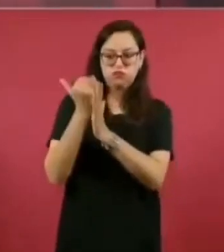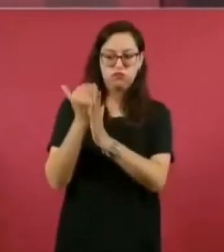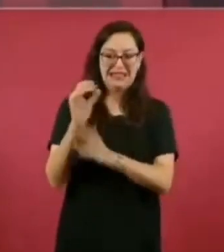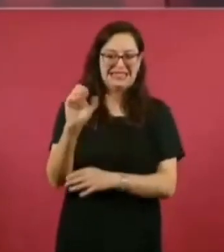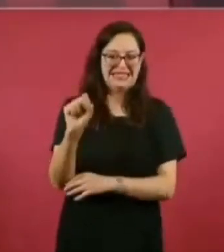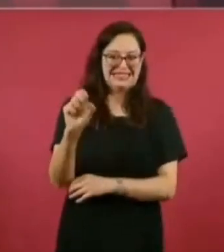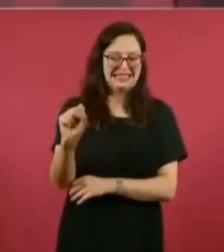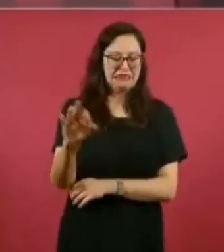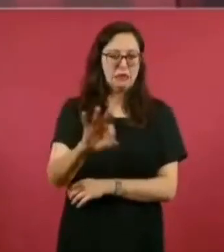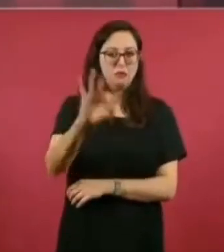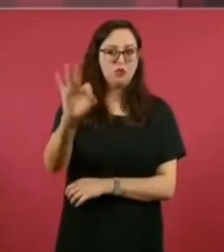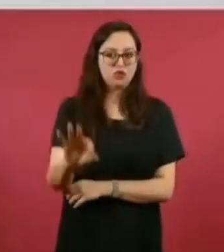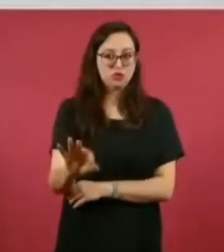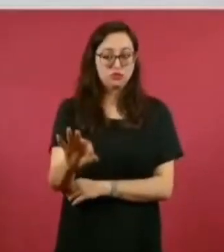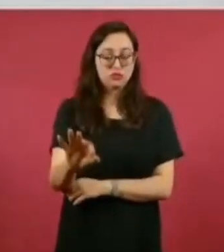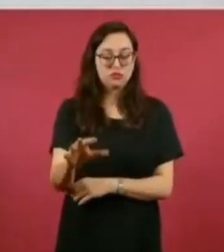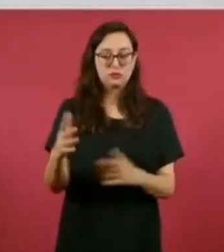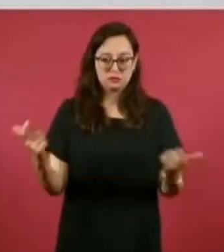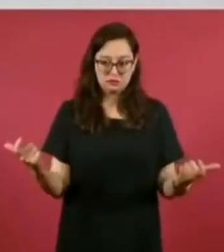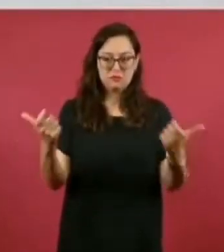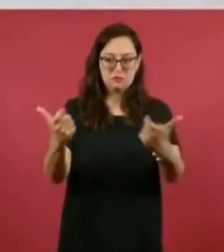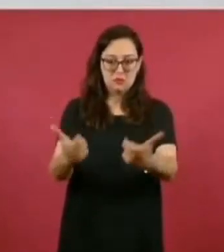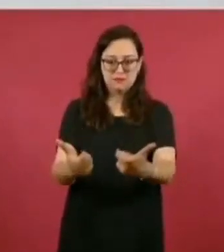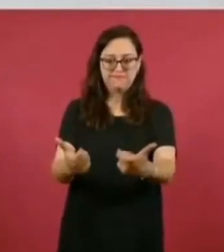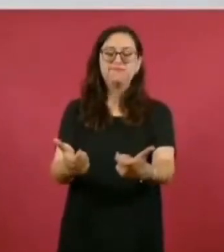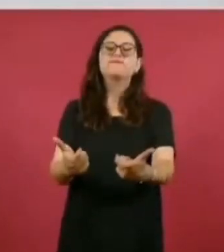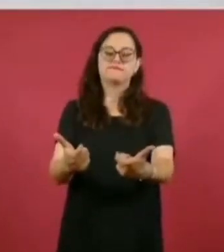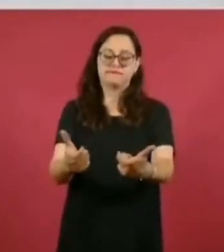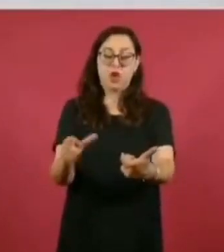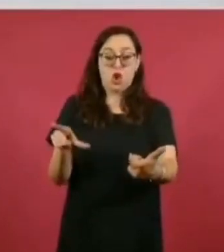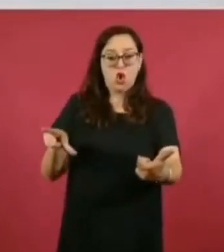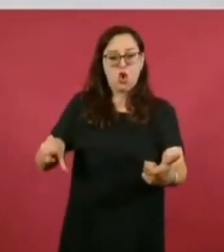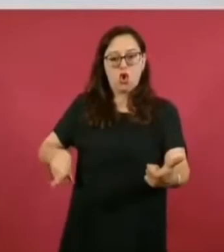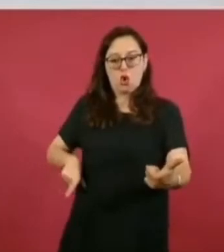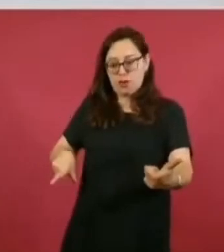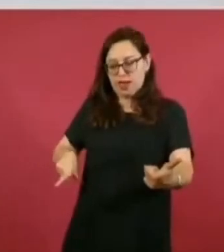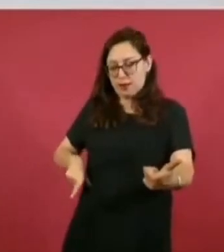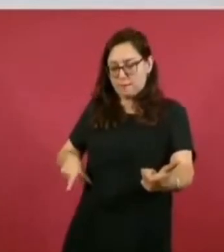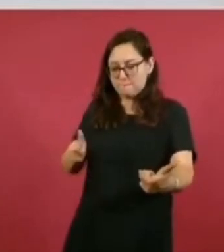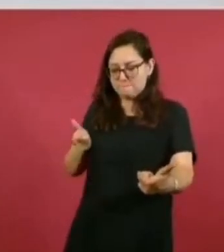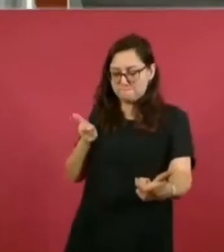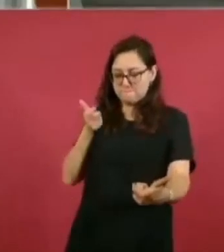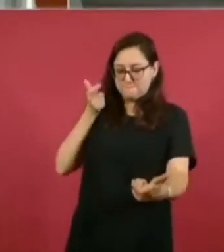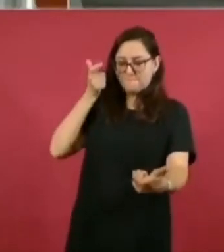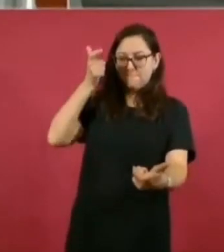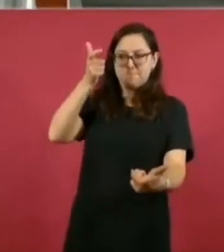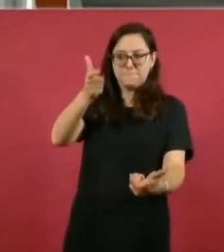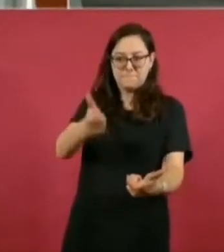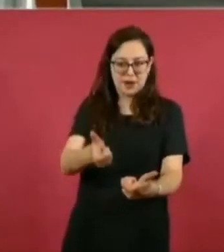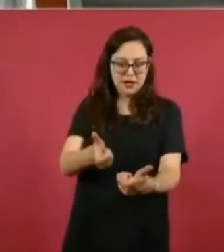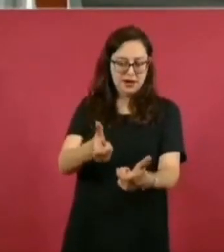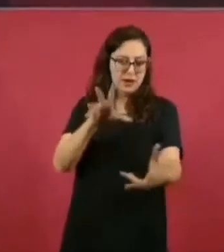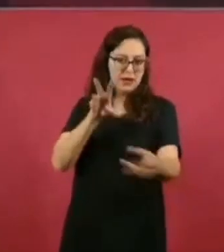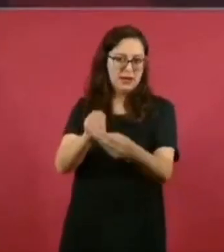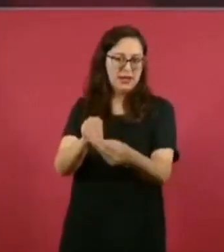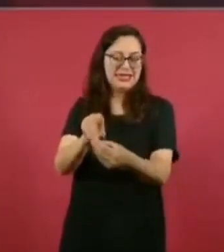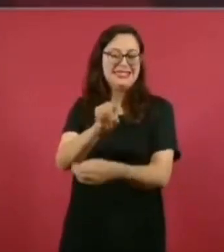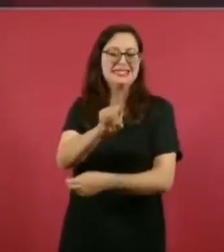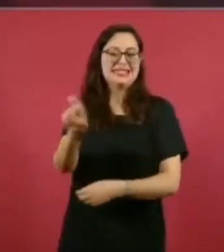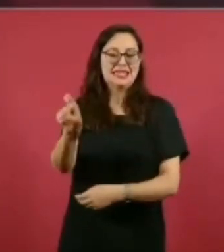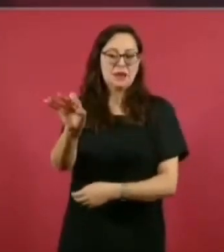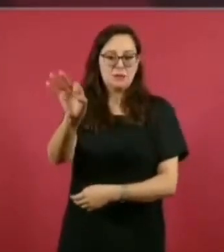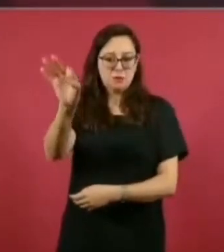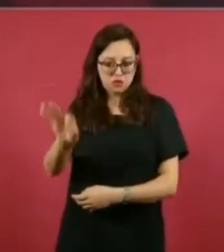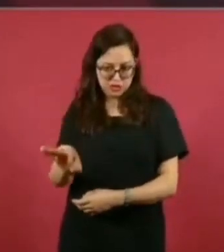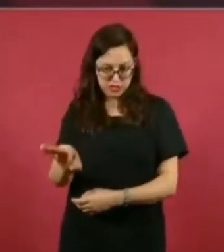este apoyo a pensionados con un fondo para el bienestar, pero ellos ayudaron. Y él